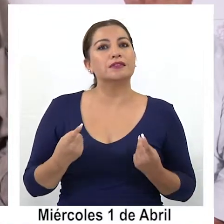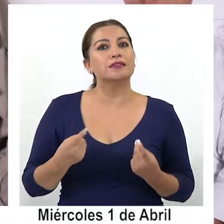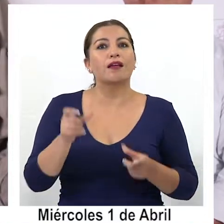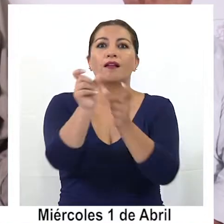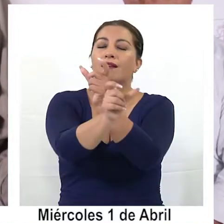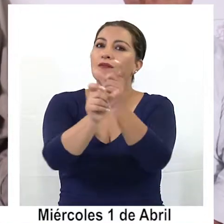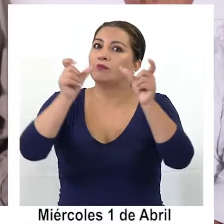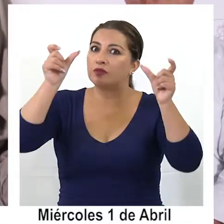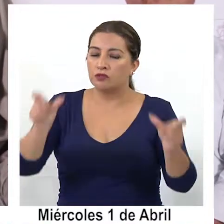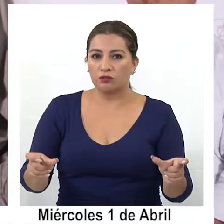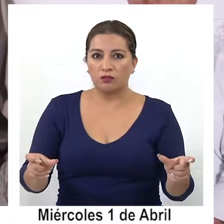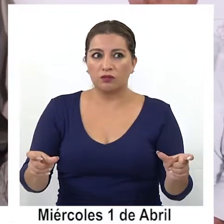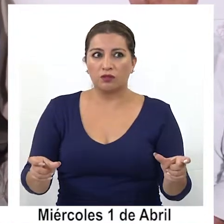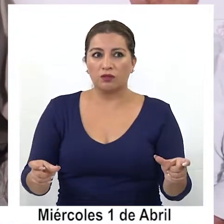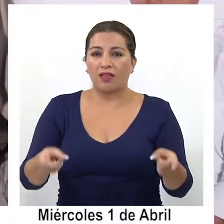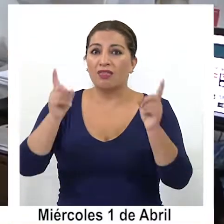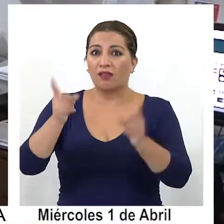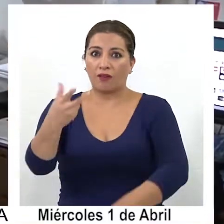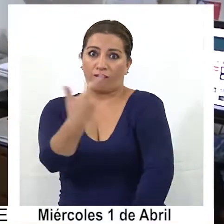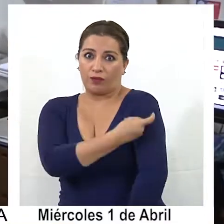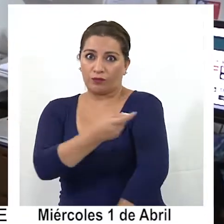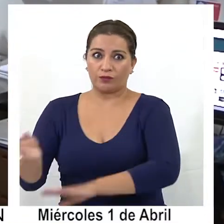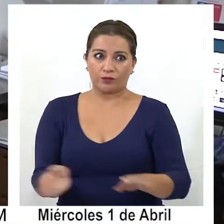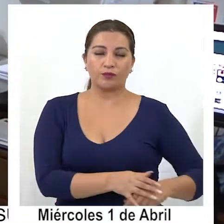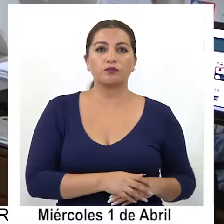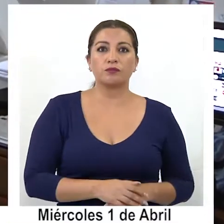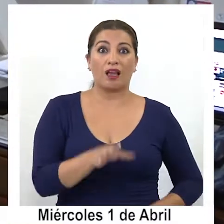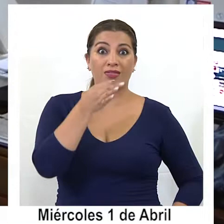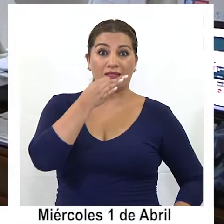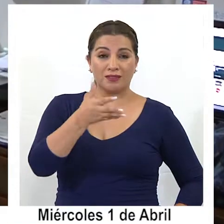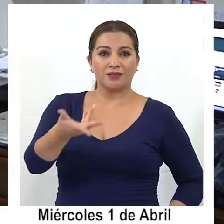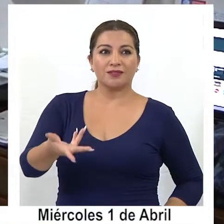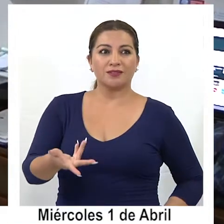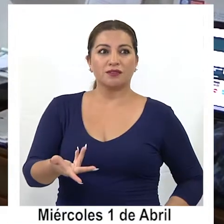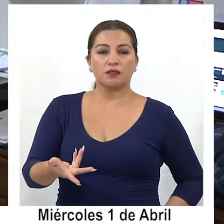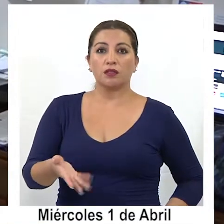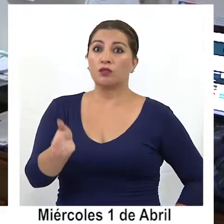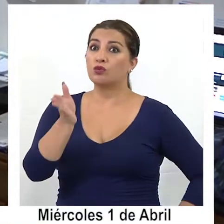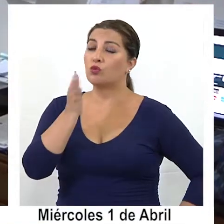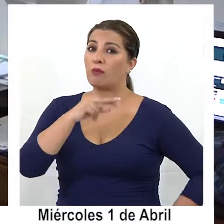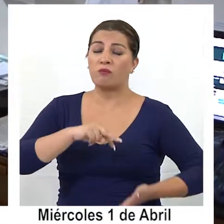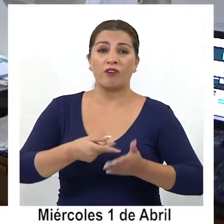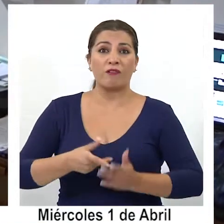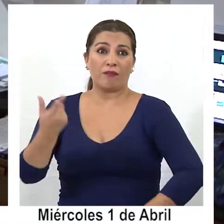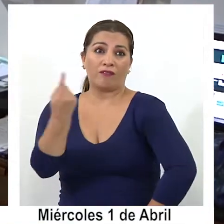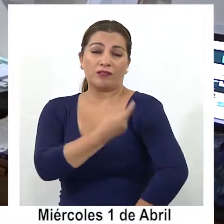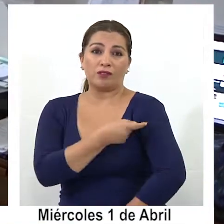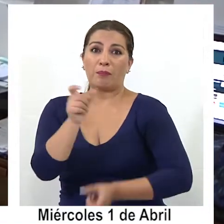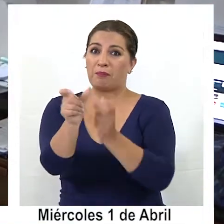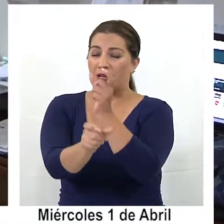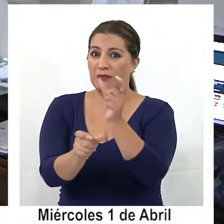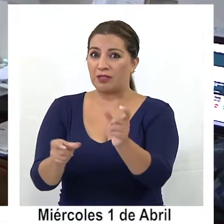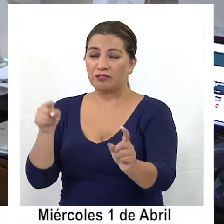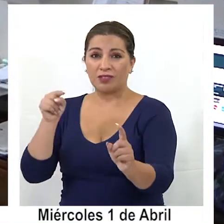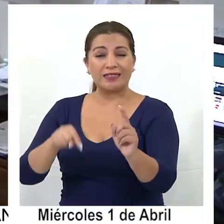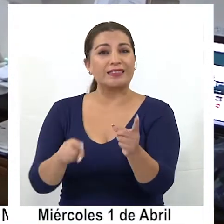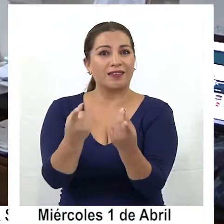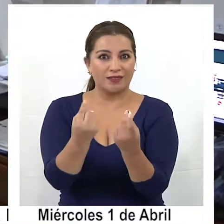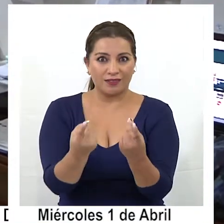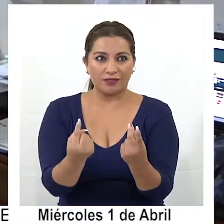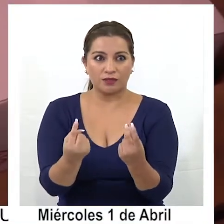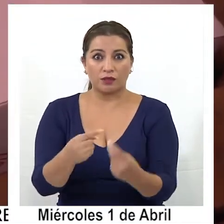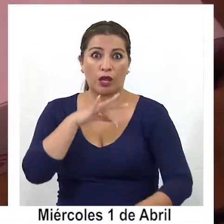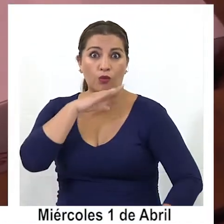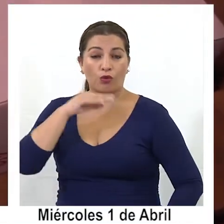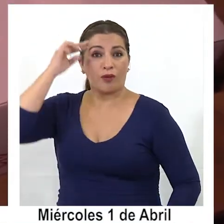población objetivo se vacune. Asegura que no habrá déficit de vacuna para población objetivo, aunque en los